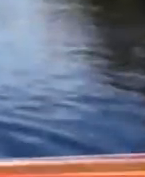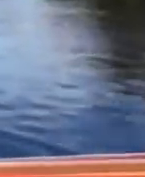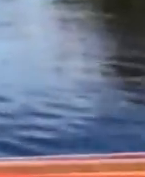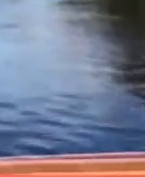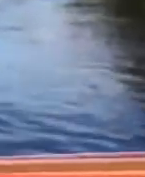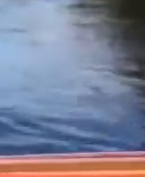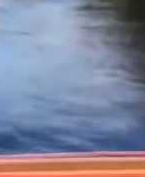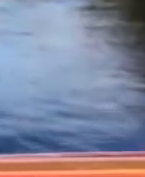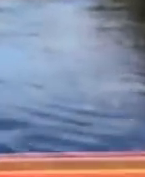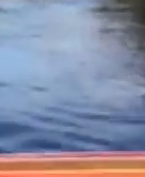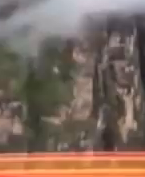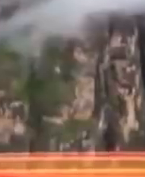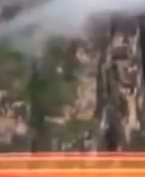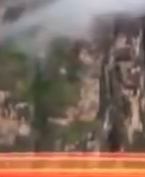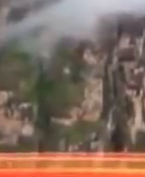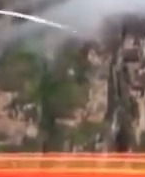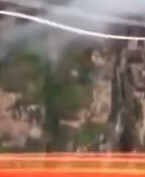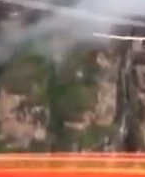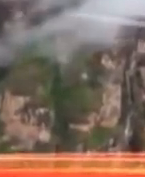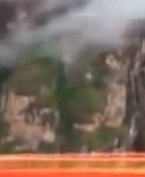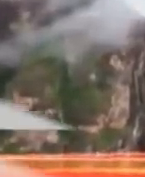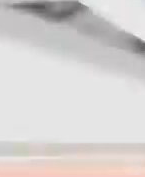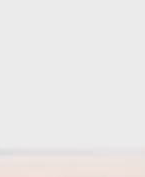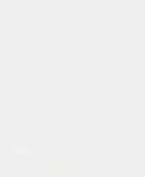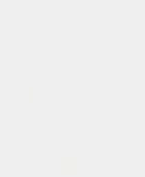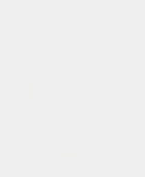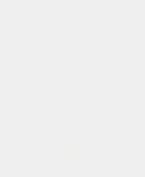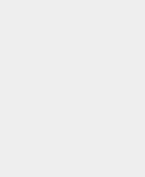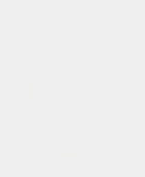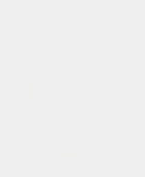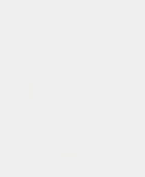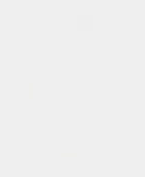sigamos haciendo patrista